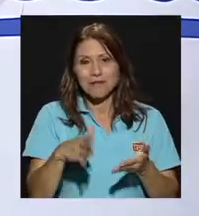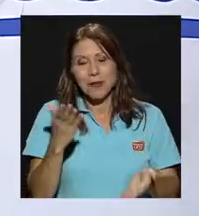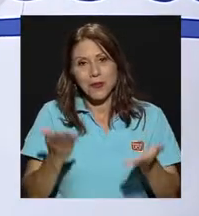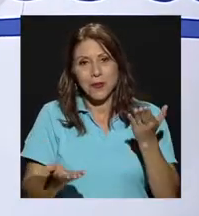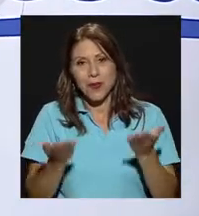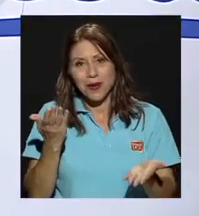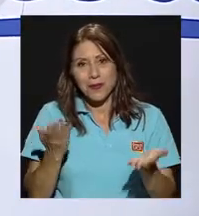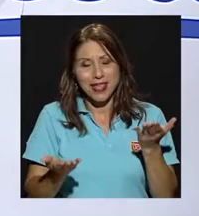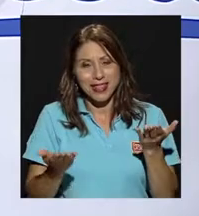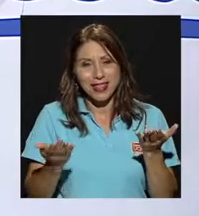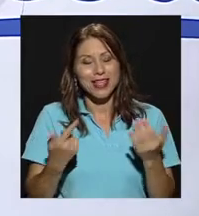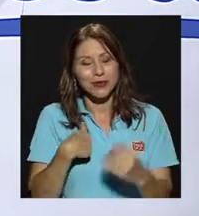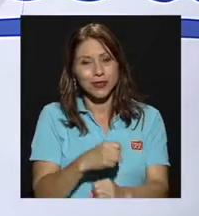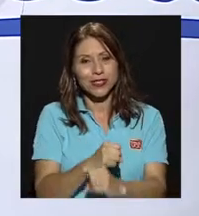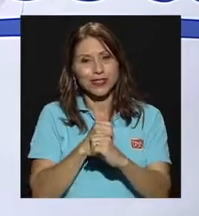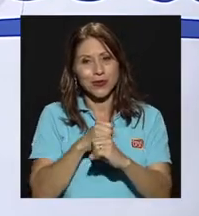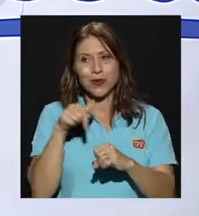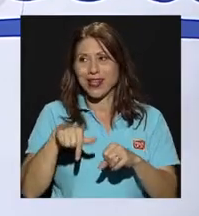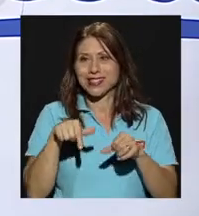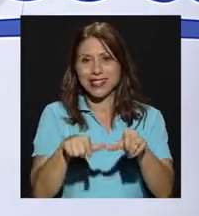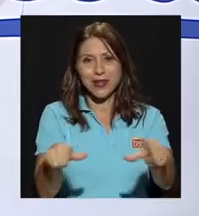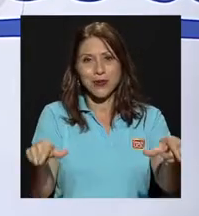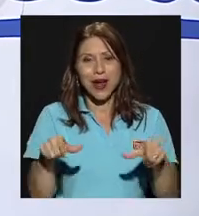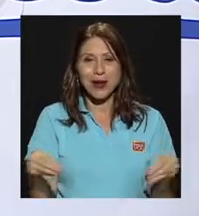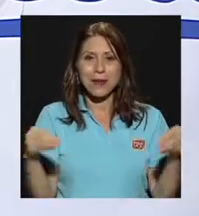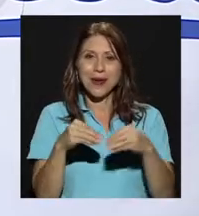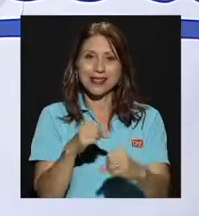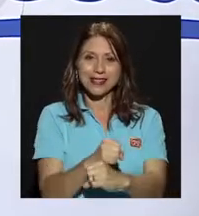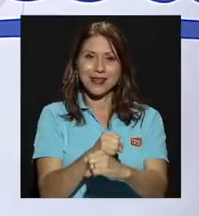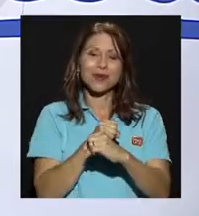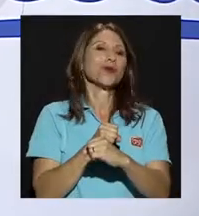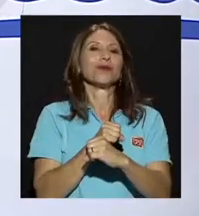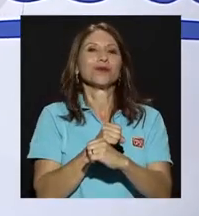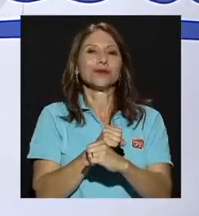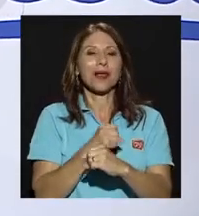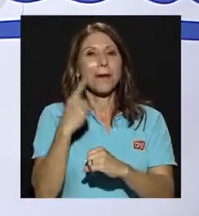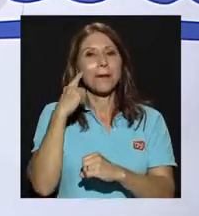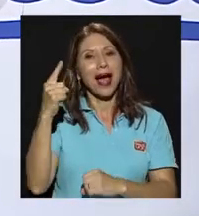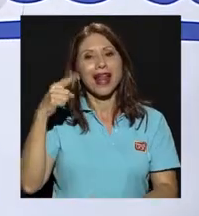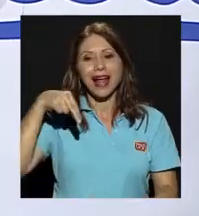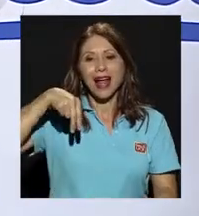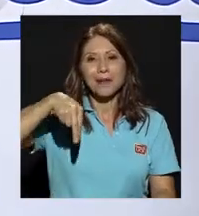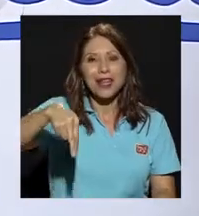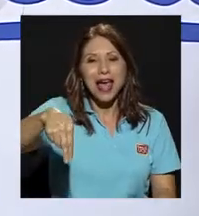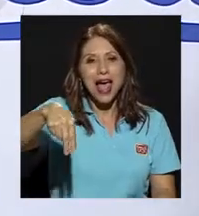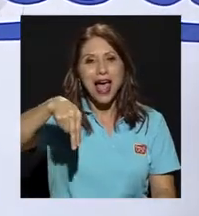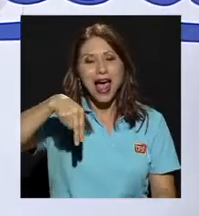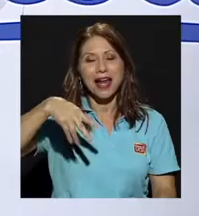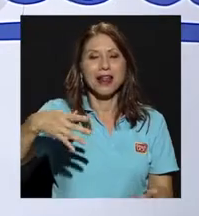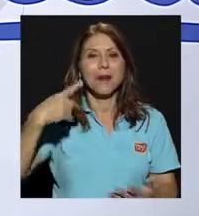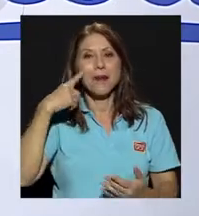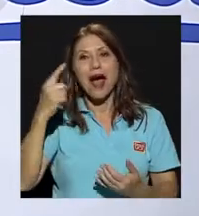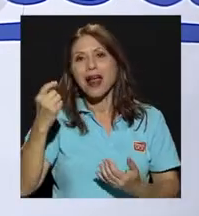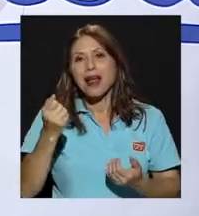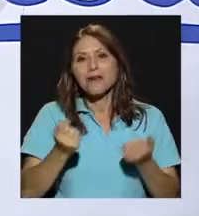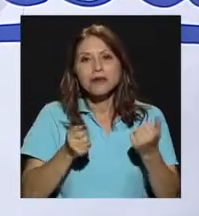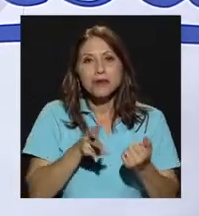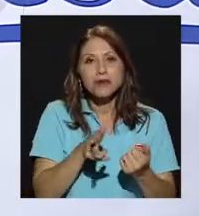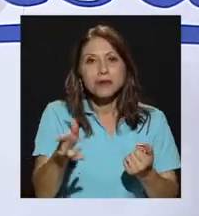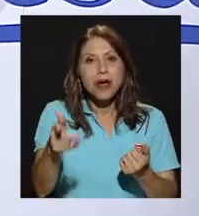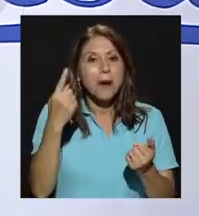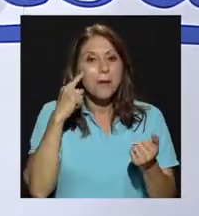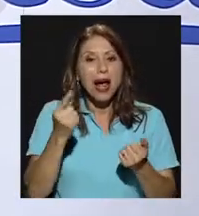es probablemente, estoy seguro, el sitio más seguro para caminar, para transitar, para